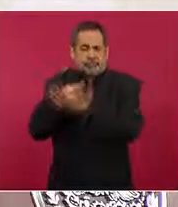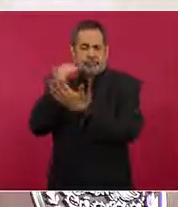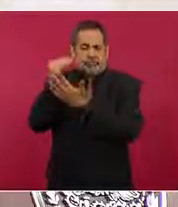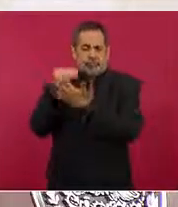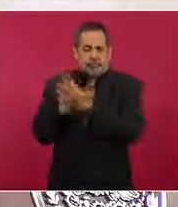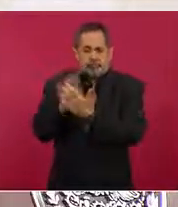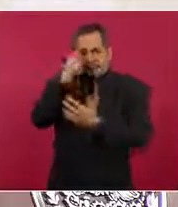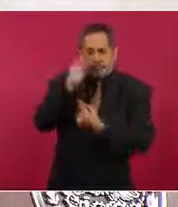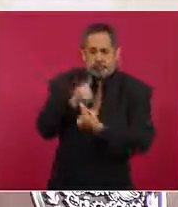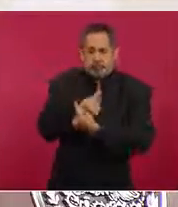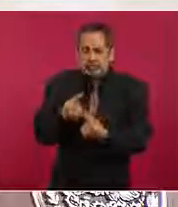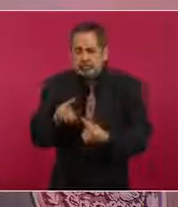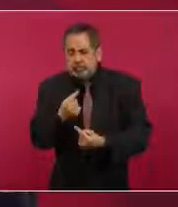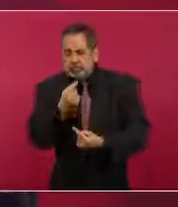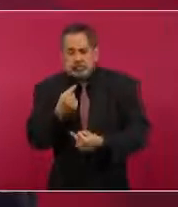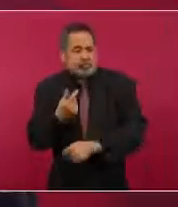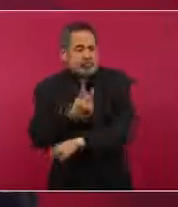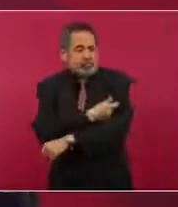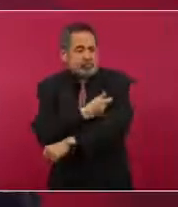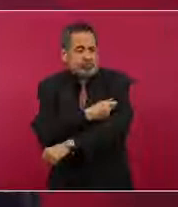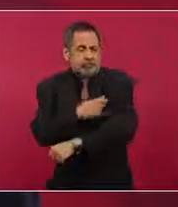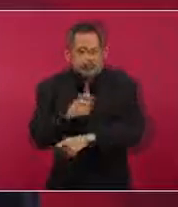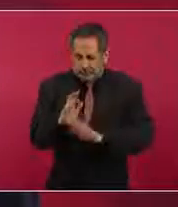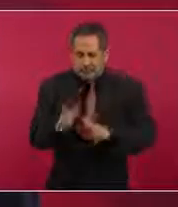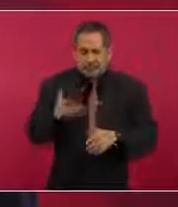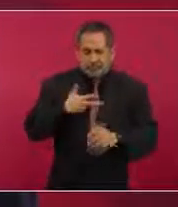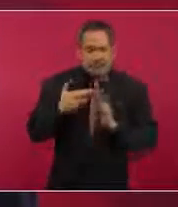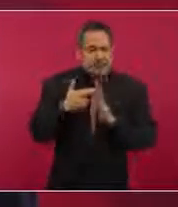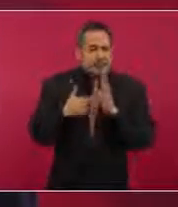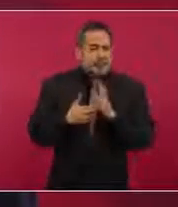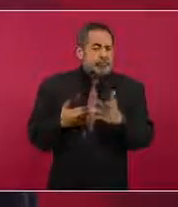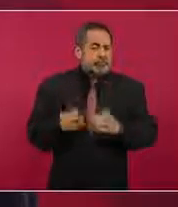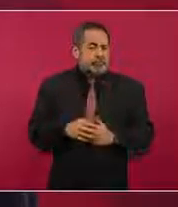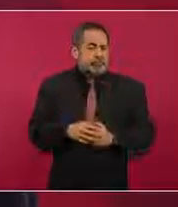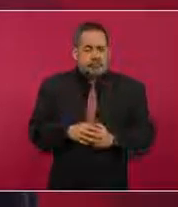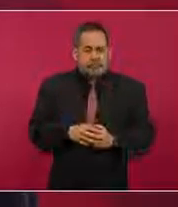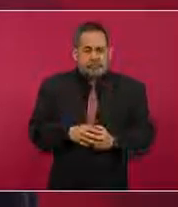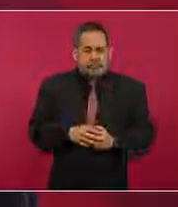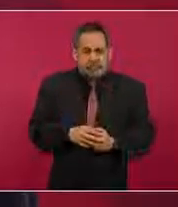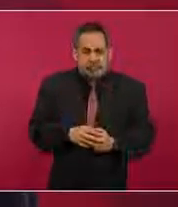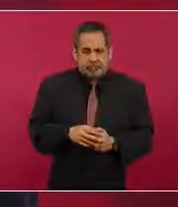de vacunas. También, si es